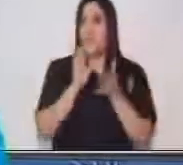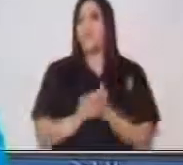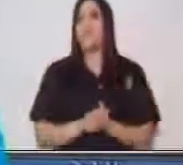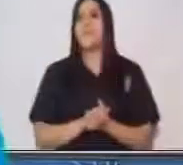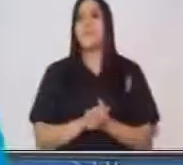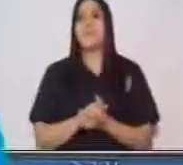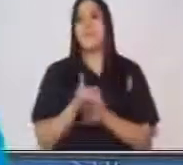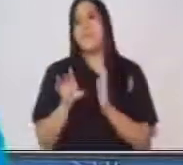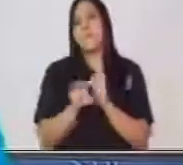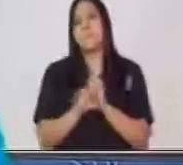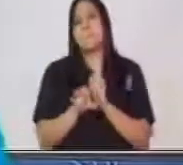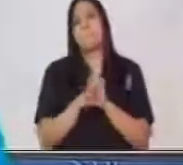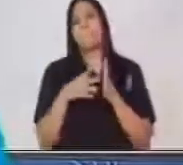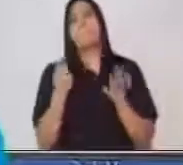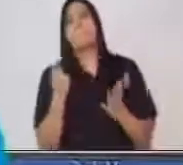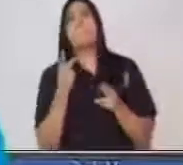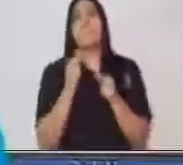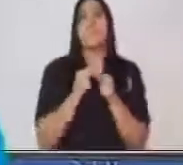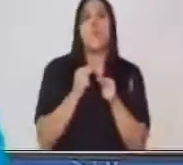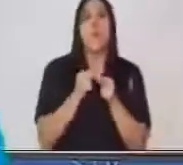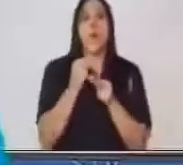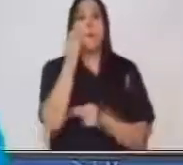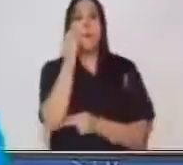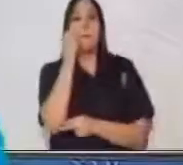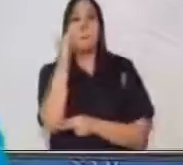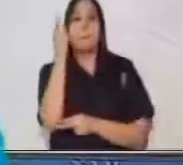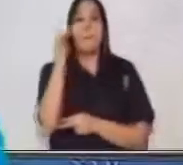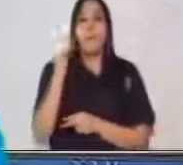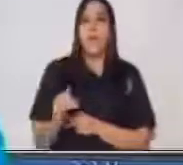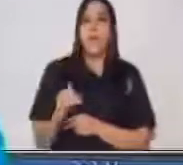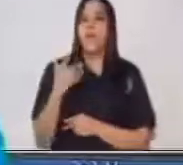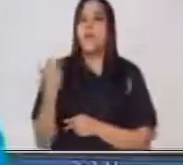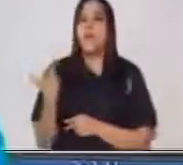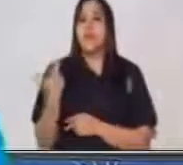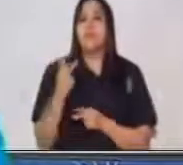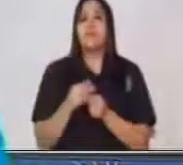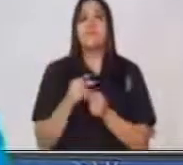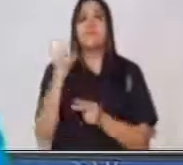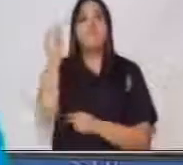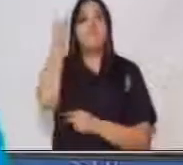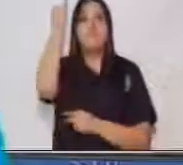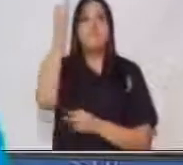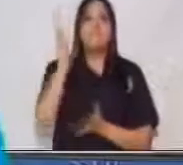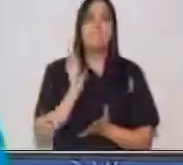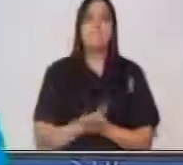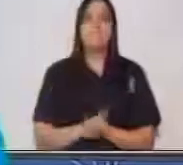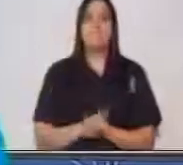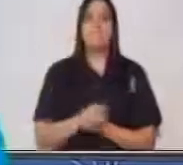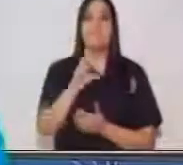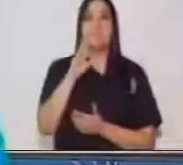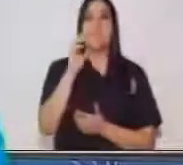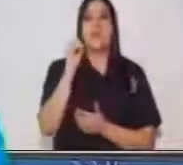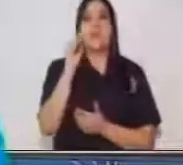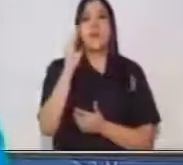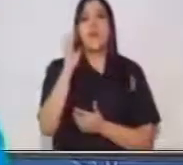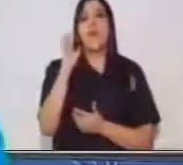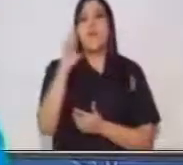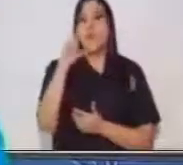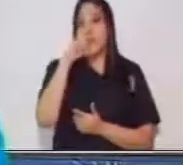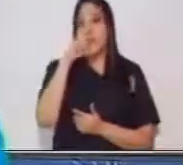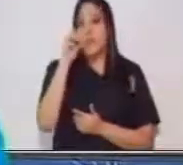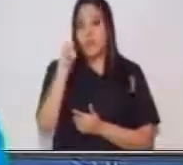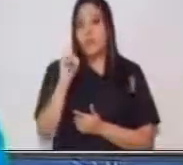vamos a colocarle un nombre a esta persona y le vamos a colocar el nombre de Roberto. Y vamos a